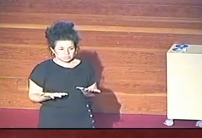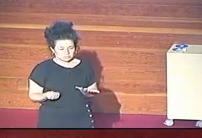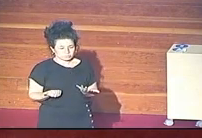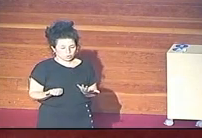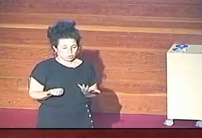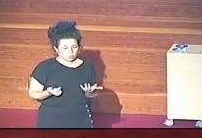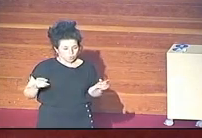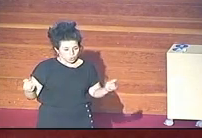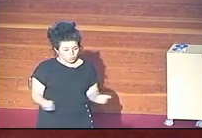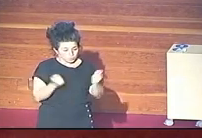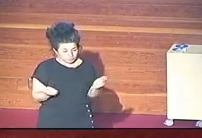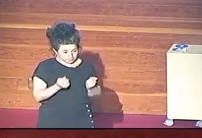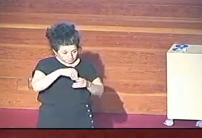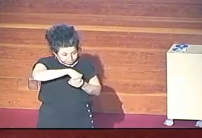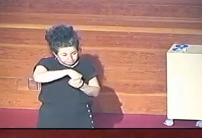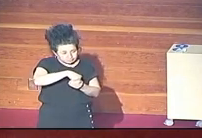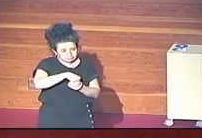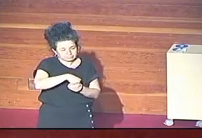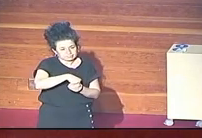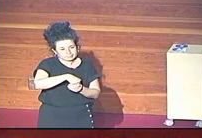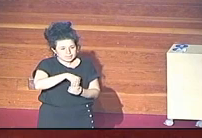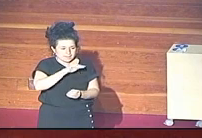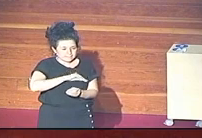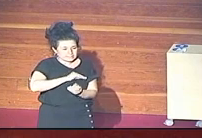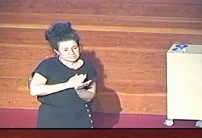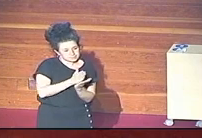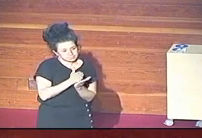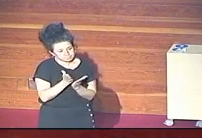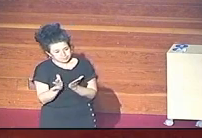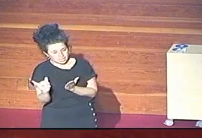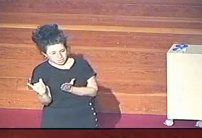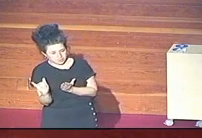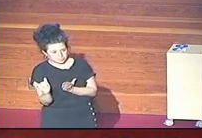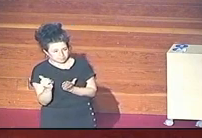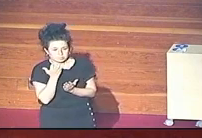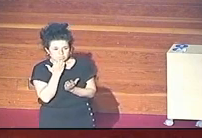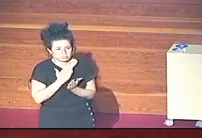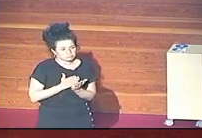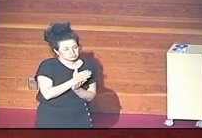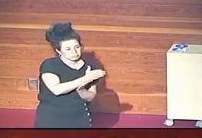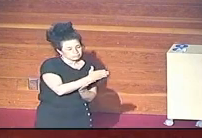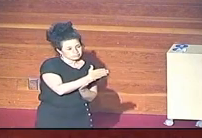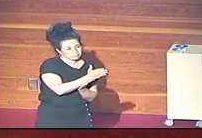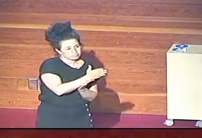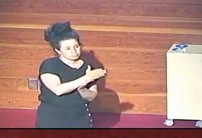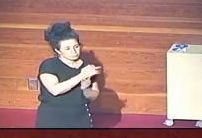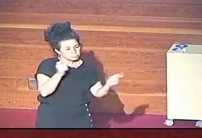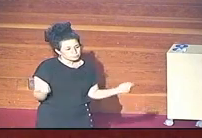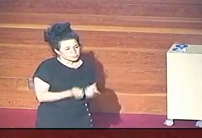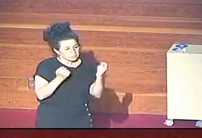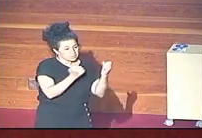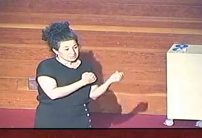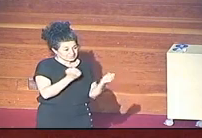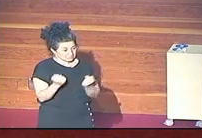publicidad hay bastantes variantes hay una parte que por ejemplo la publicidad institucional es